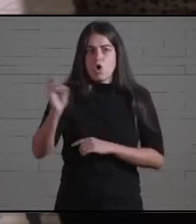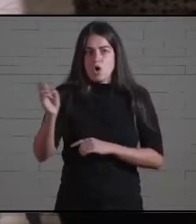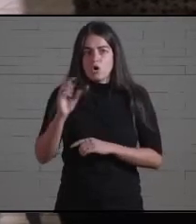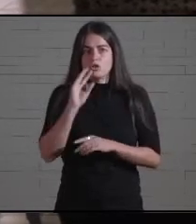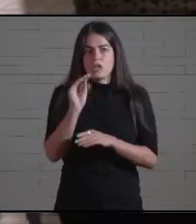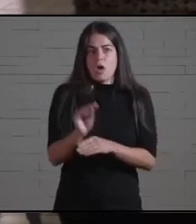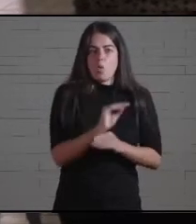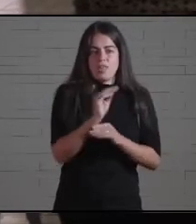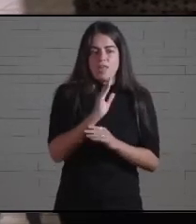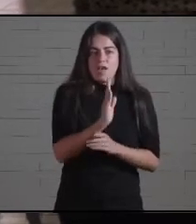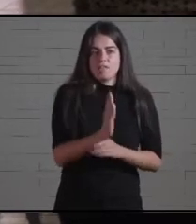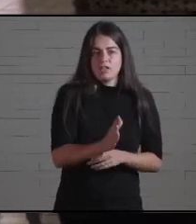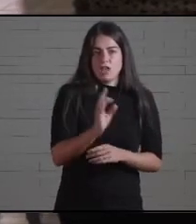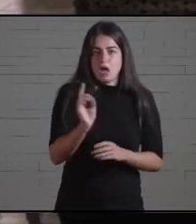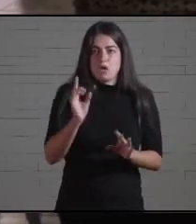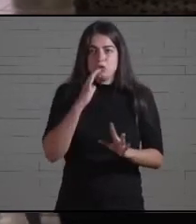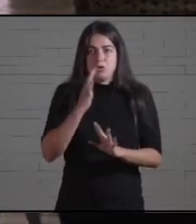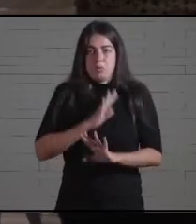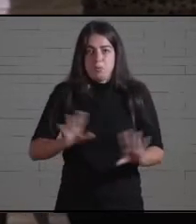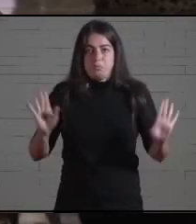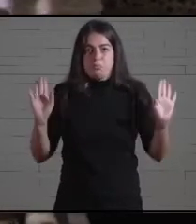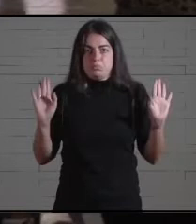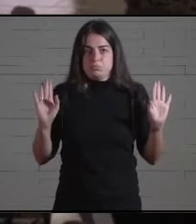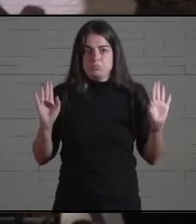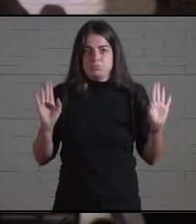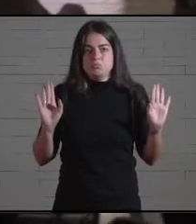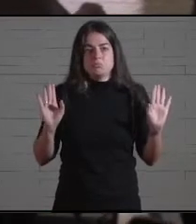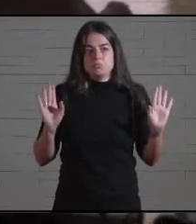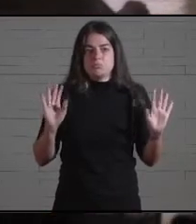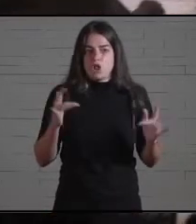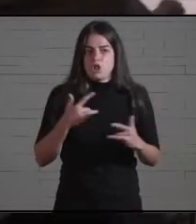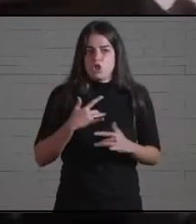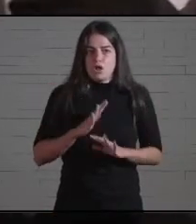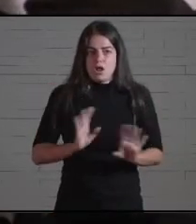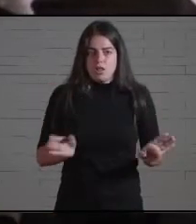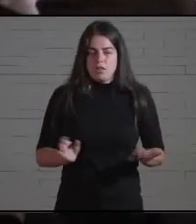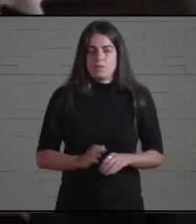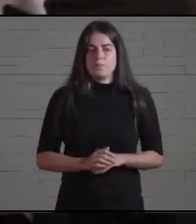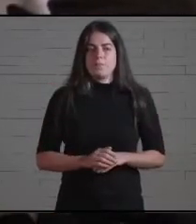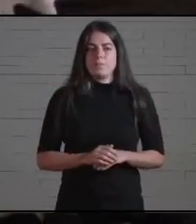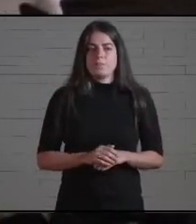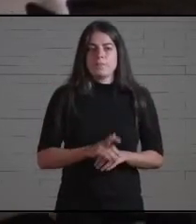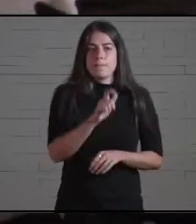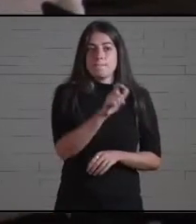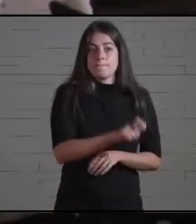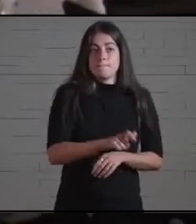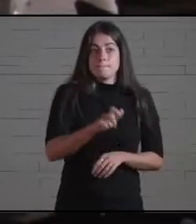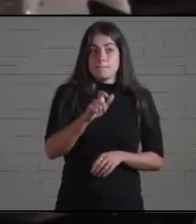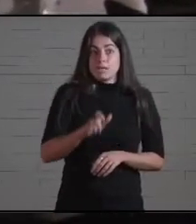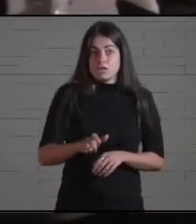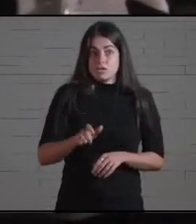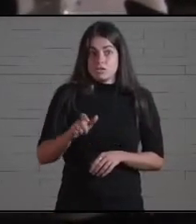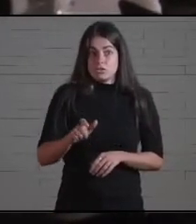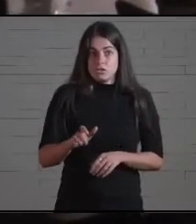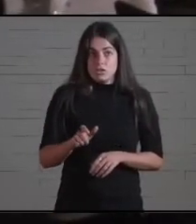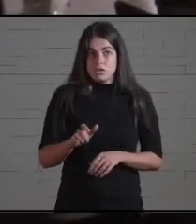cuidados y otros que han salido indemnes, ¿de acuerdo? Las personas,